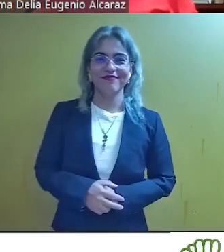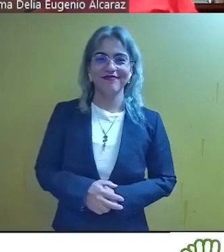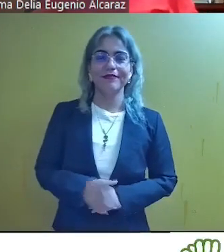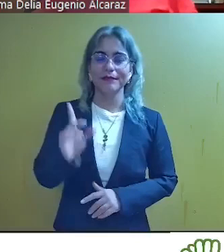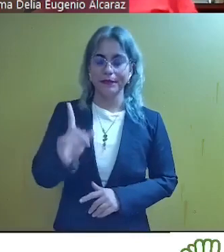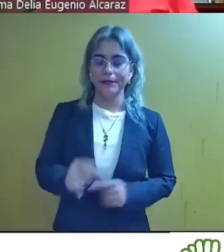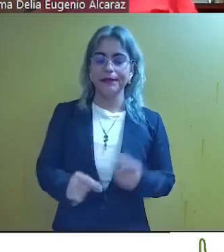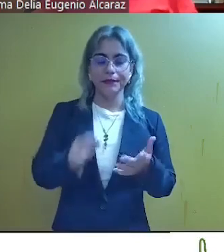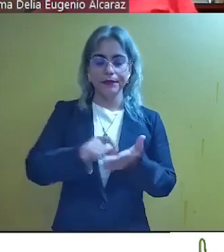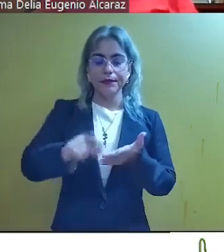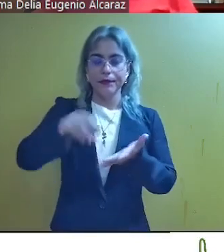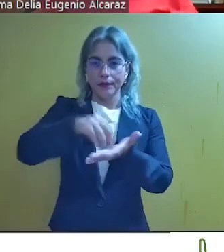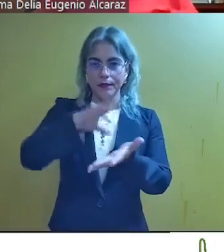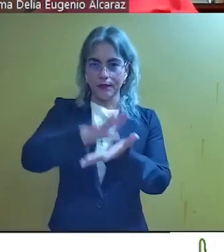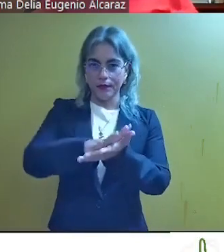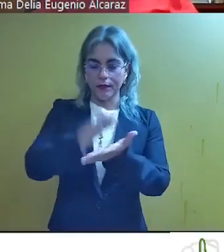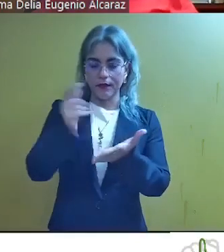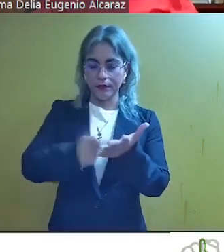siguientes.